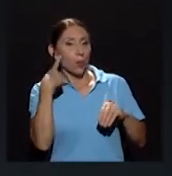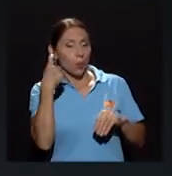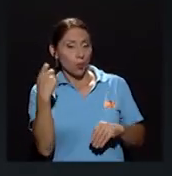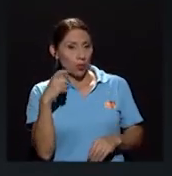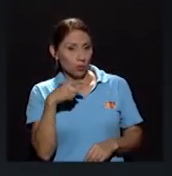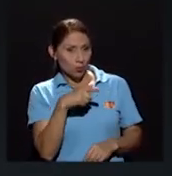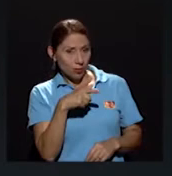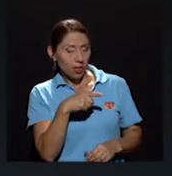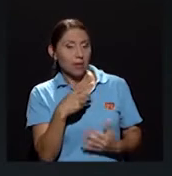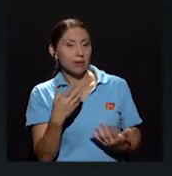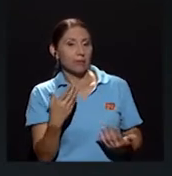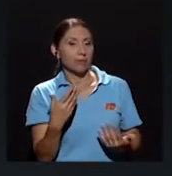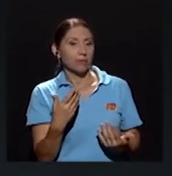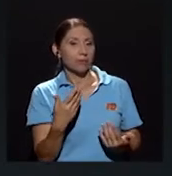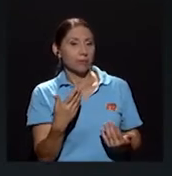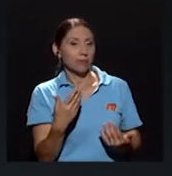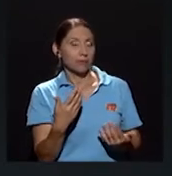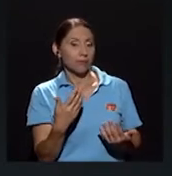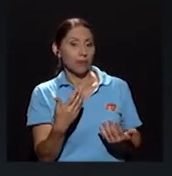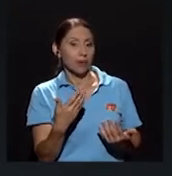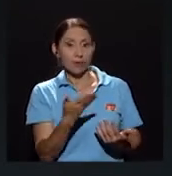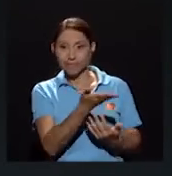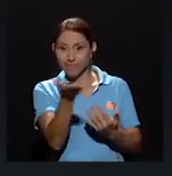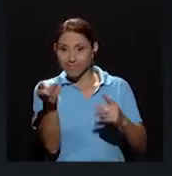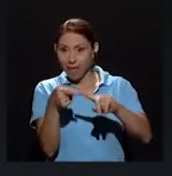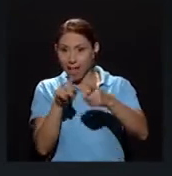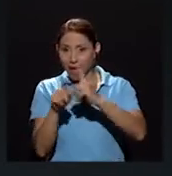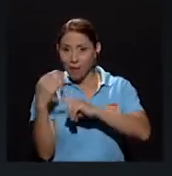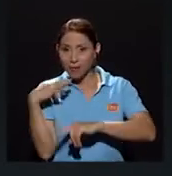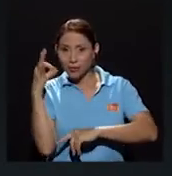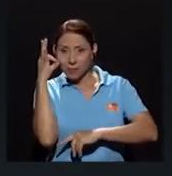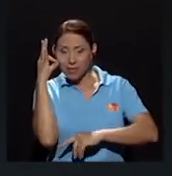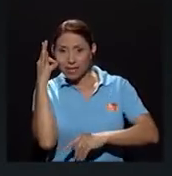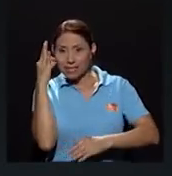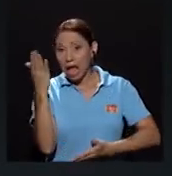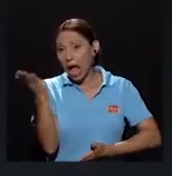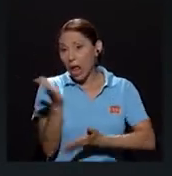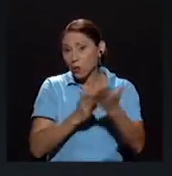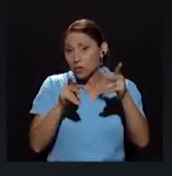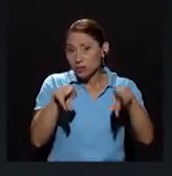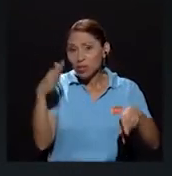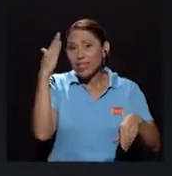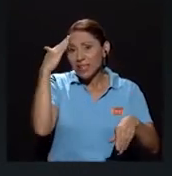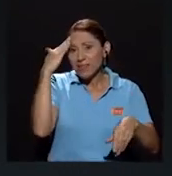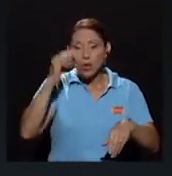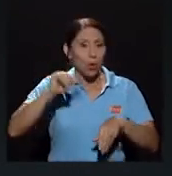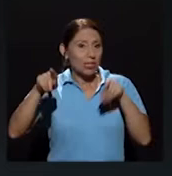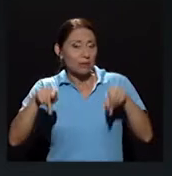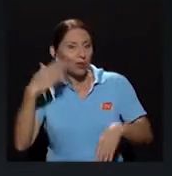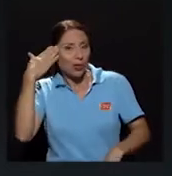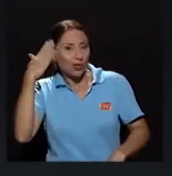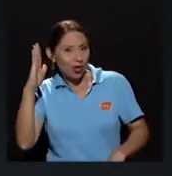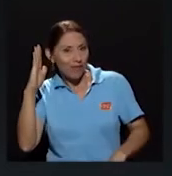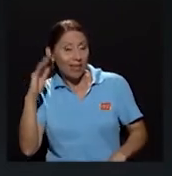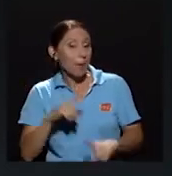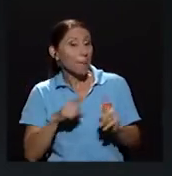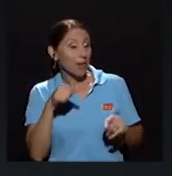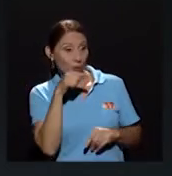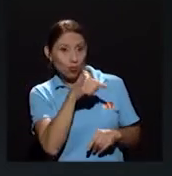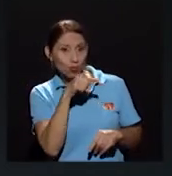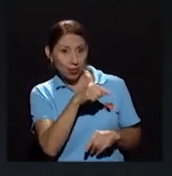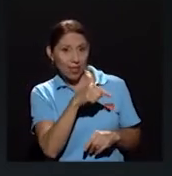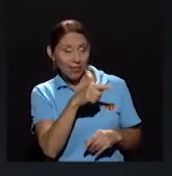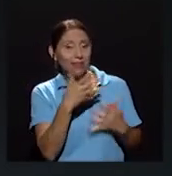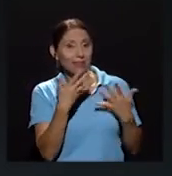usted las amigas y amigos algunos lo sabrán ir sus no pero usted pasó en el sector salud